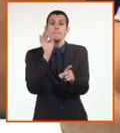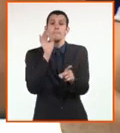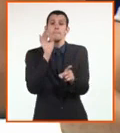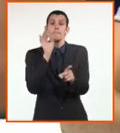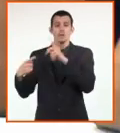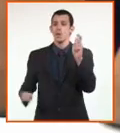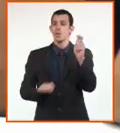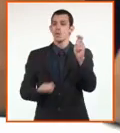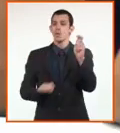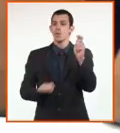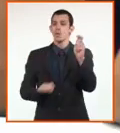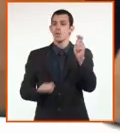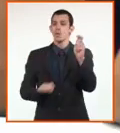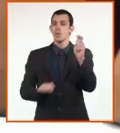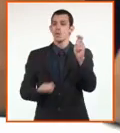ver a nuestro presidente